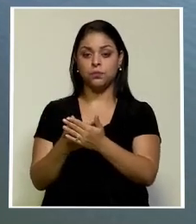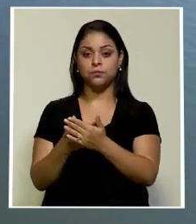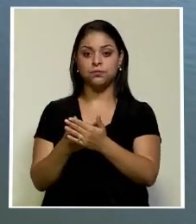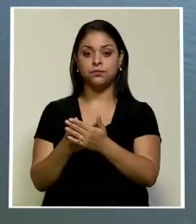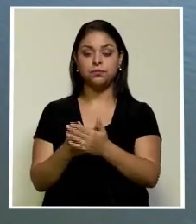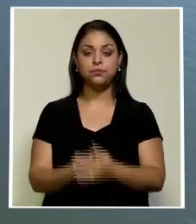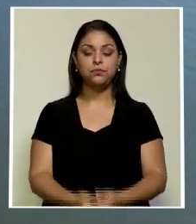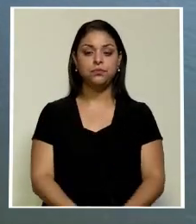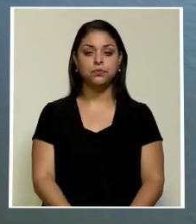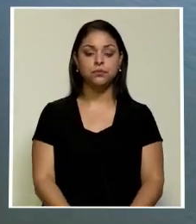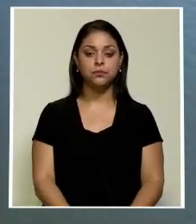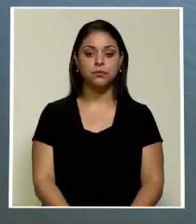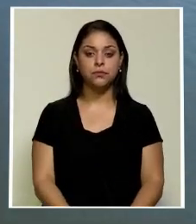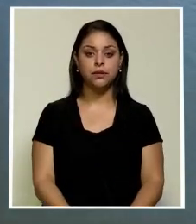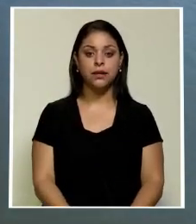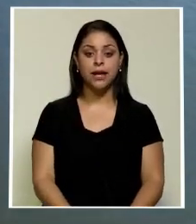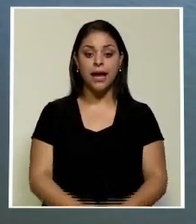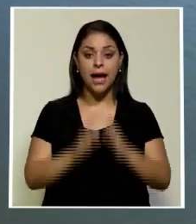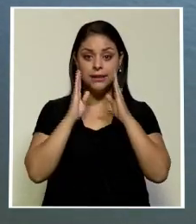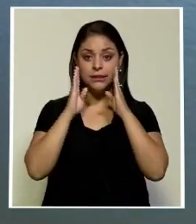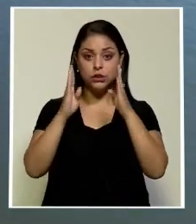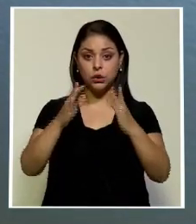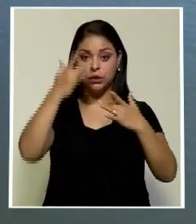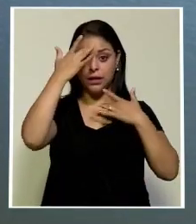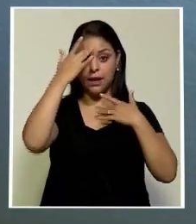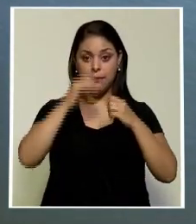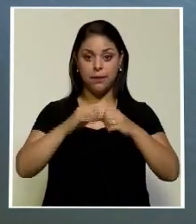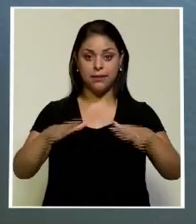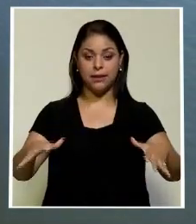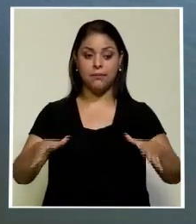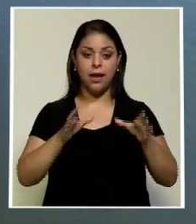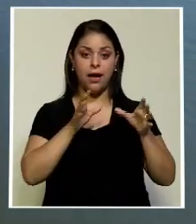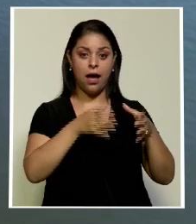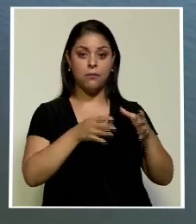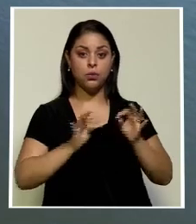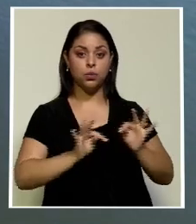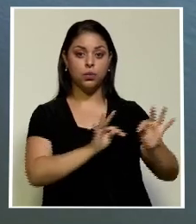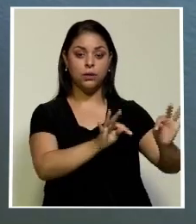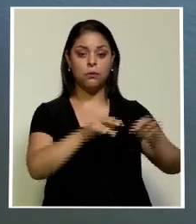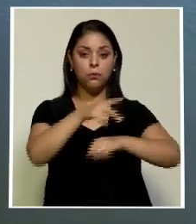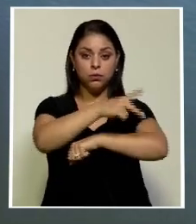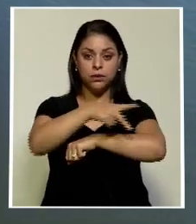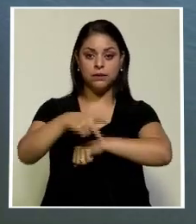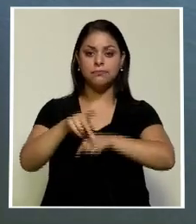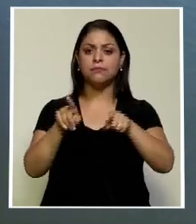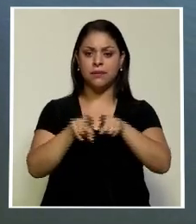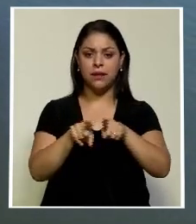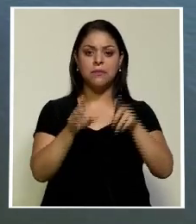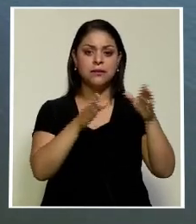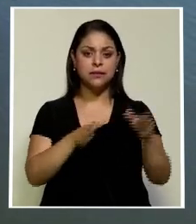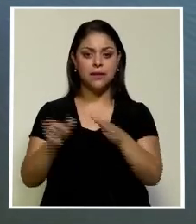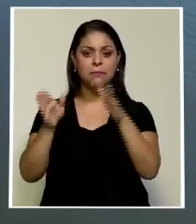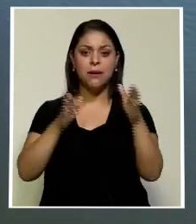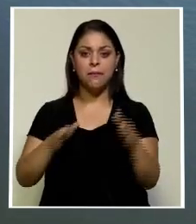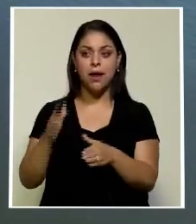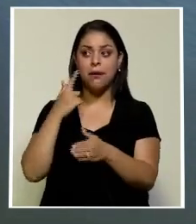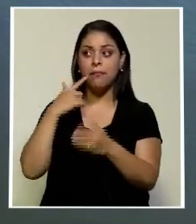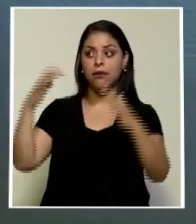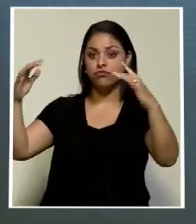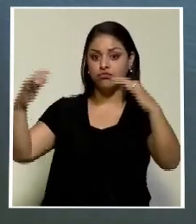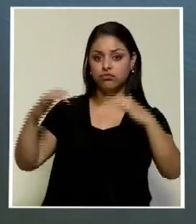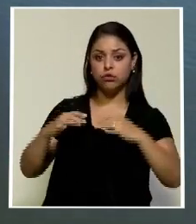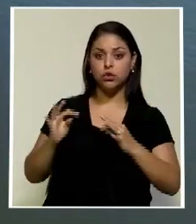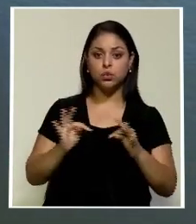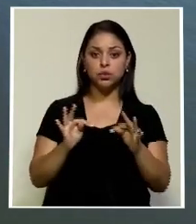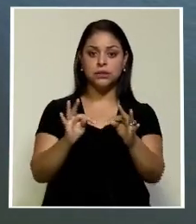de vacunación. Ante la atención de la pandemia, desde la Cámara de Turismo de Punta Arenas también se preparan para recibir a los turistas bajo las